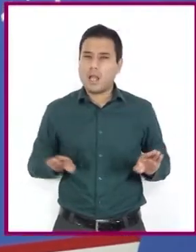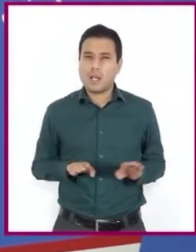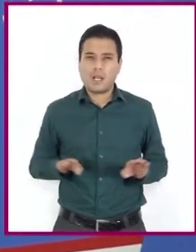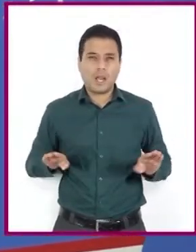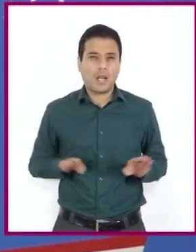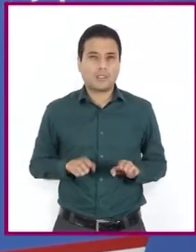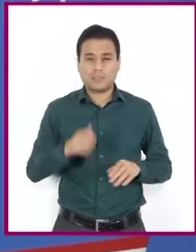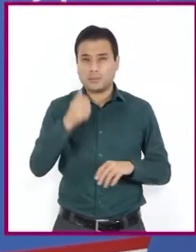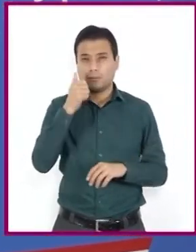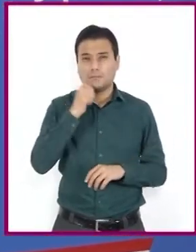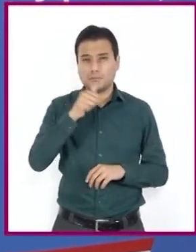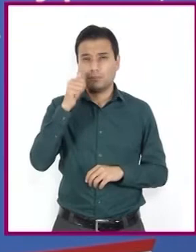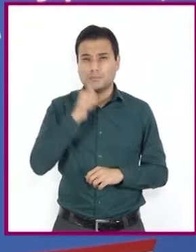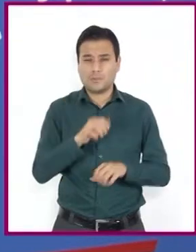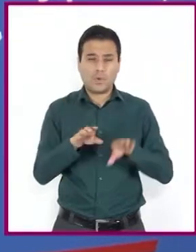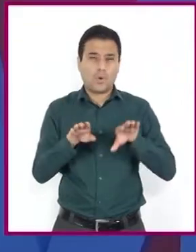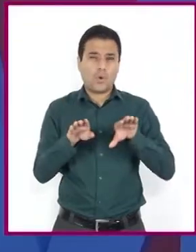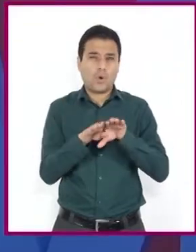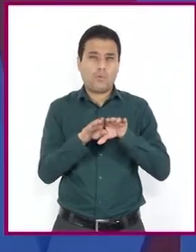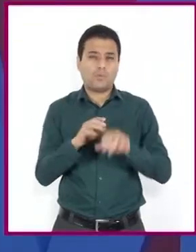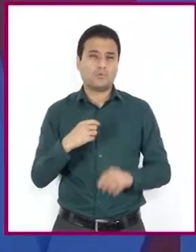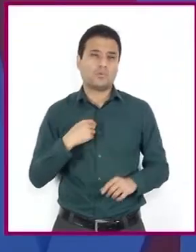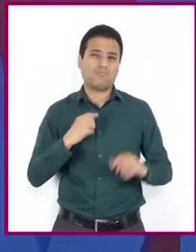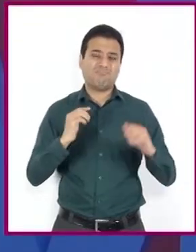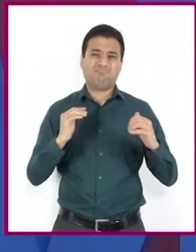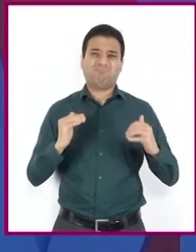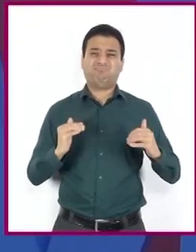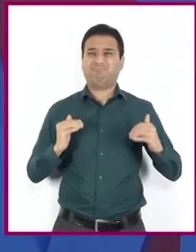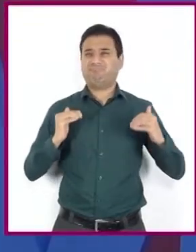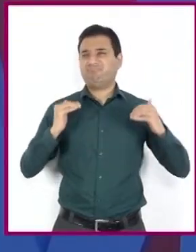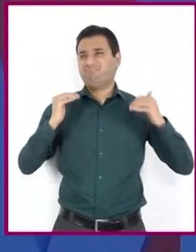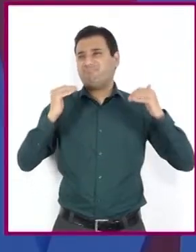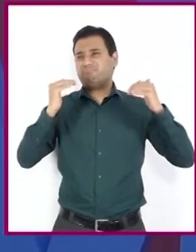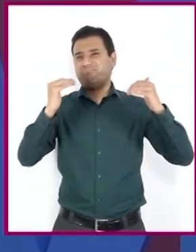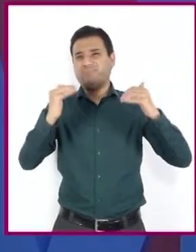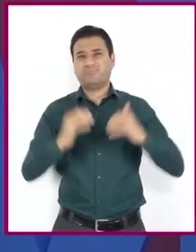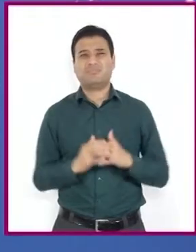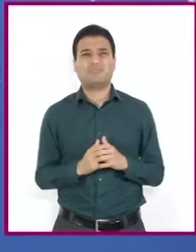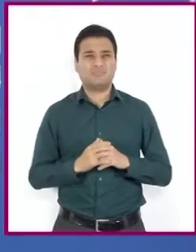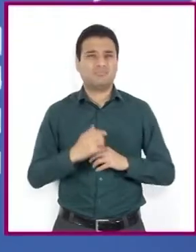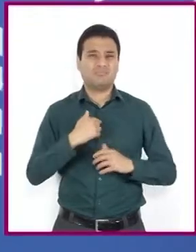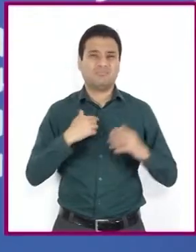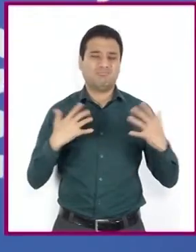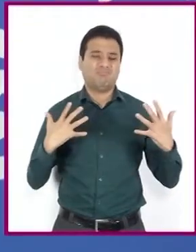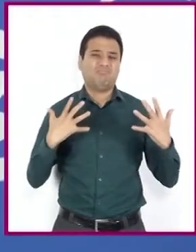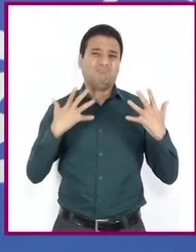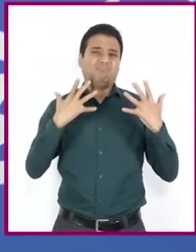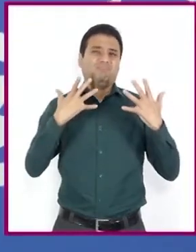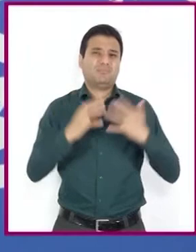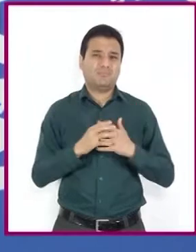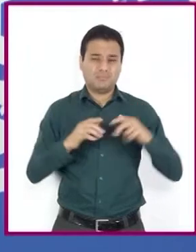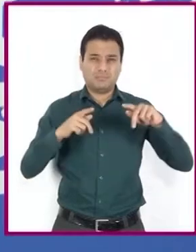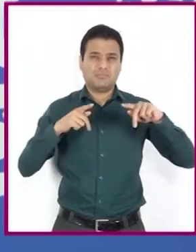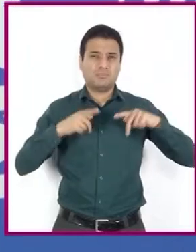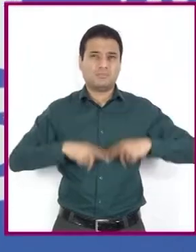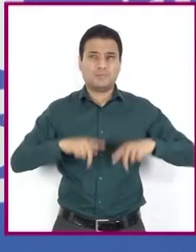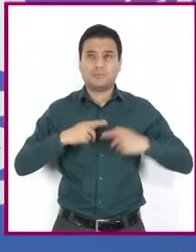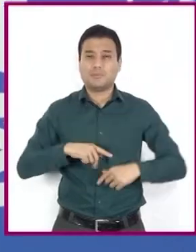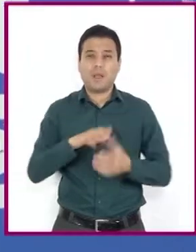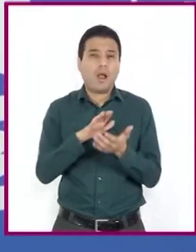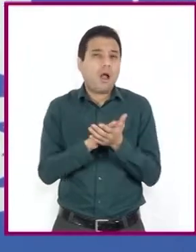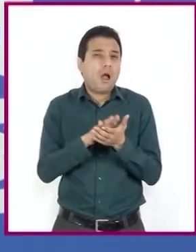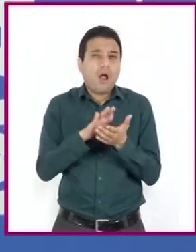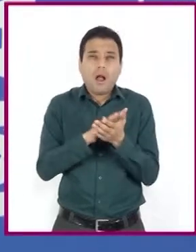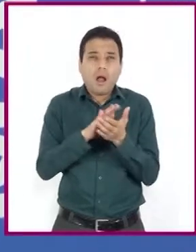incluyen tener una imagen muy elevada de uno mismo, necesitar admiración, creer